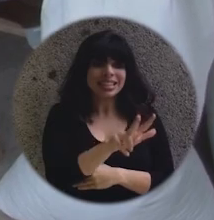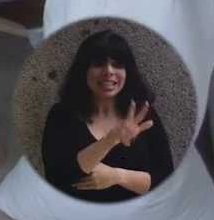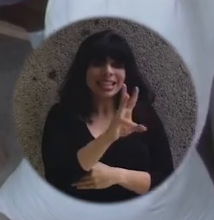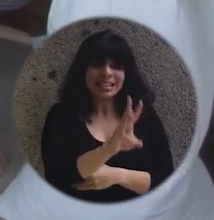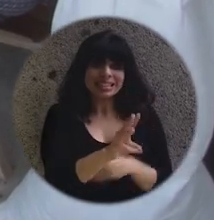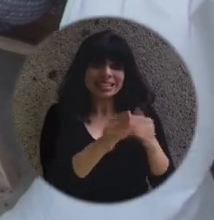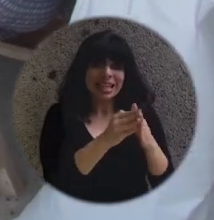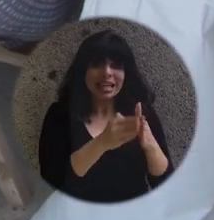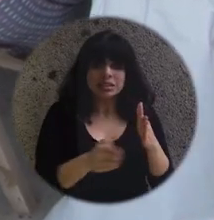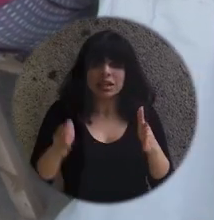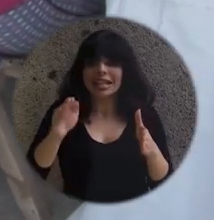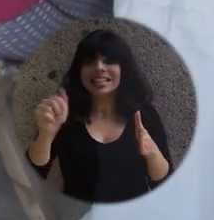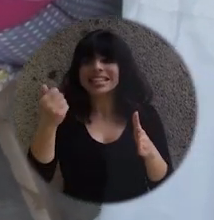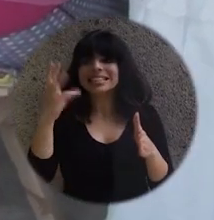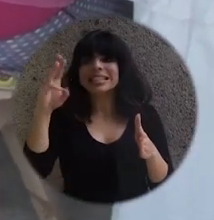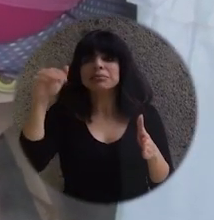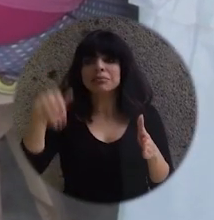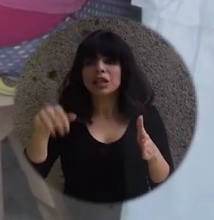8.736 a